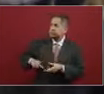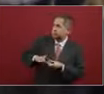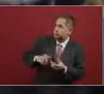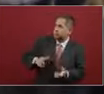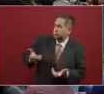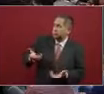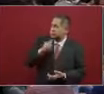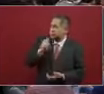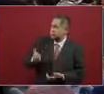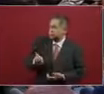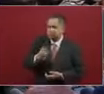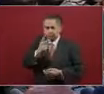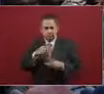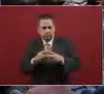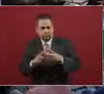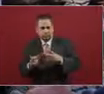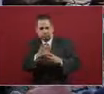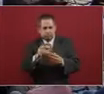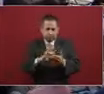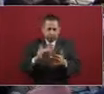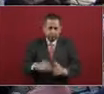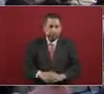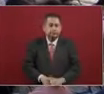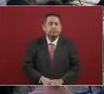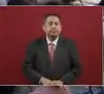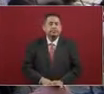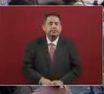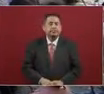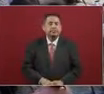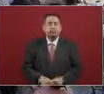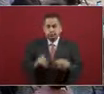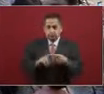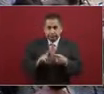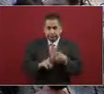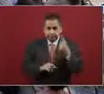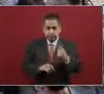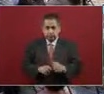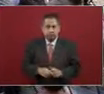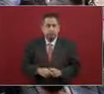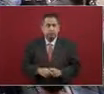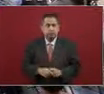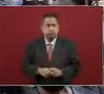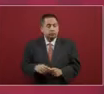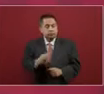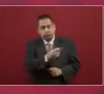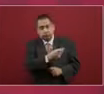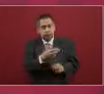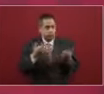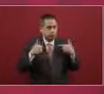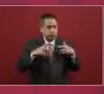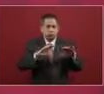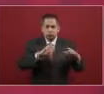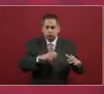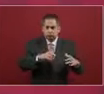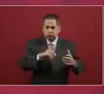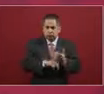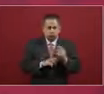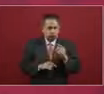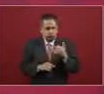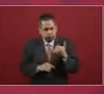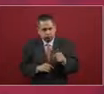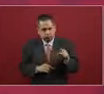hace nada. Esas son las dos preguntas. Gracias. Sí, acerca de lo primero, los maestros